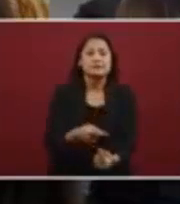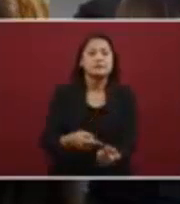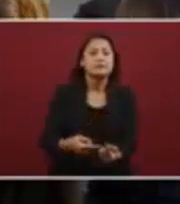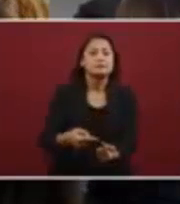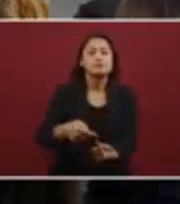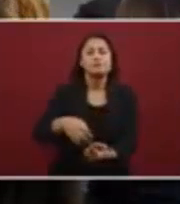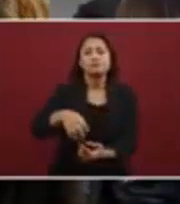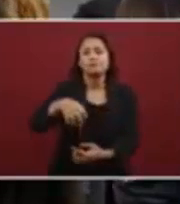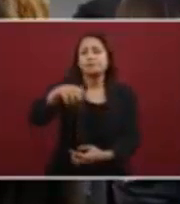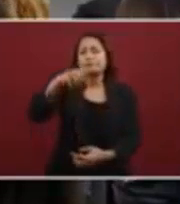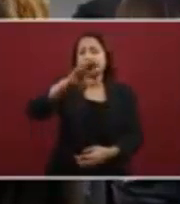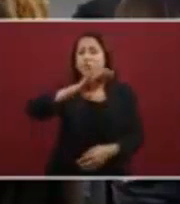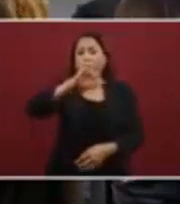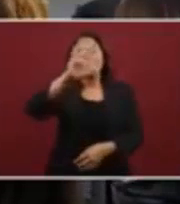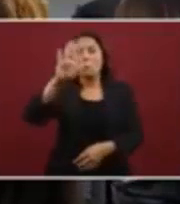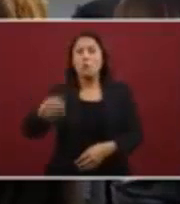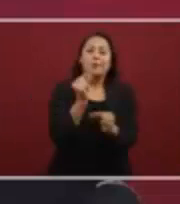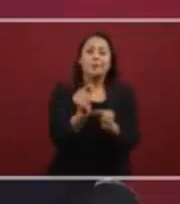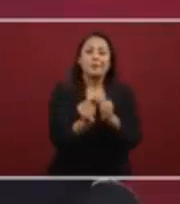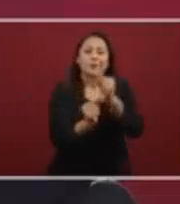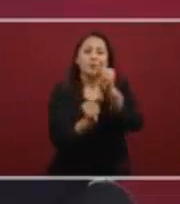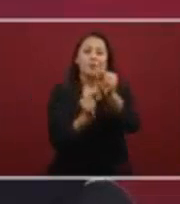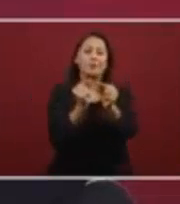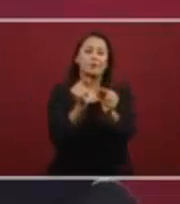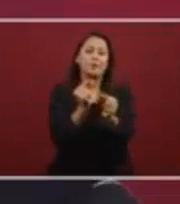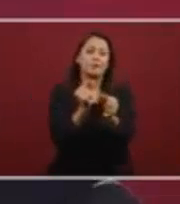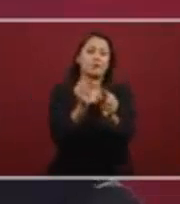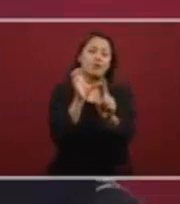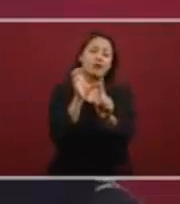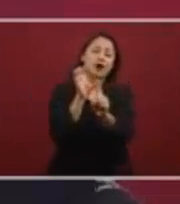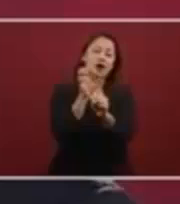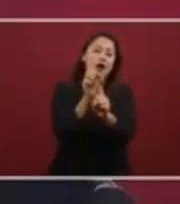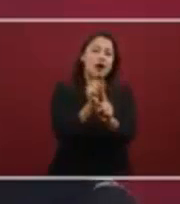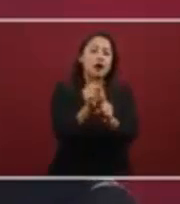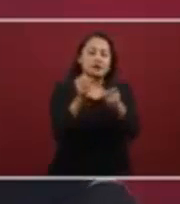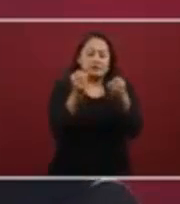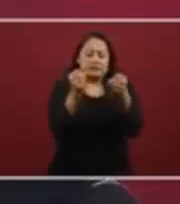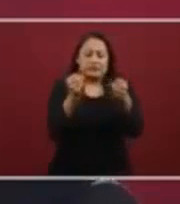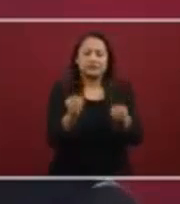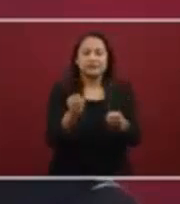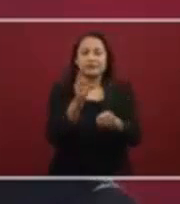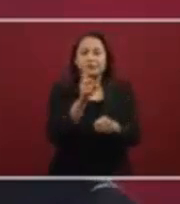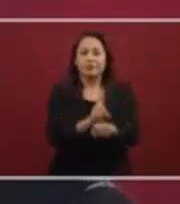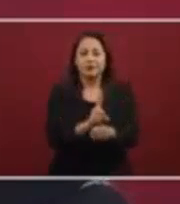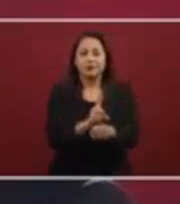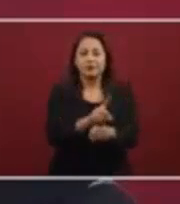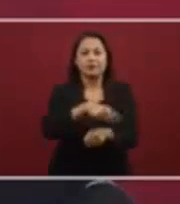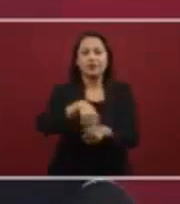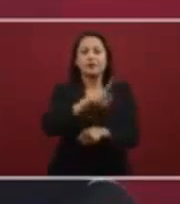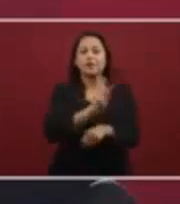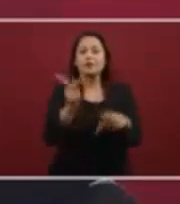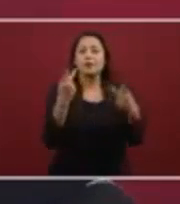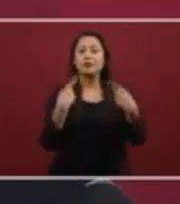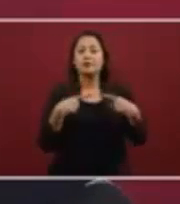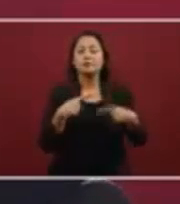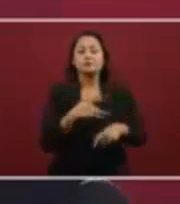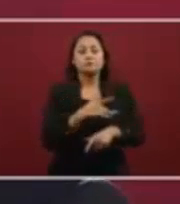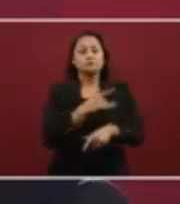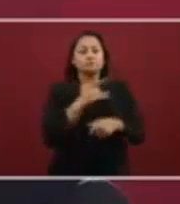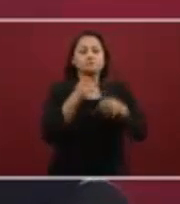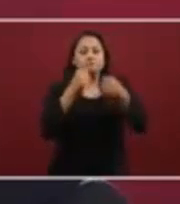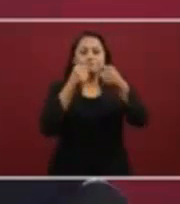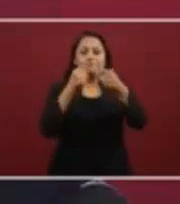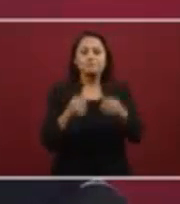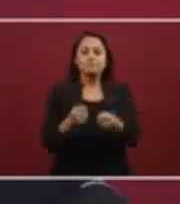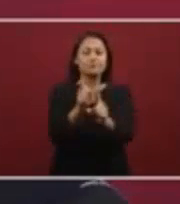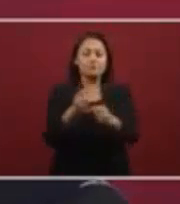este momento comenzamos. Que el mexicano tenga protección, tenga seguridad, desde que